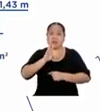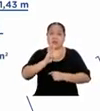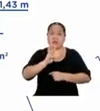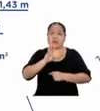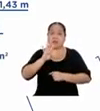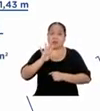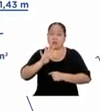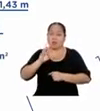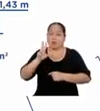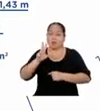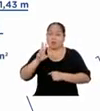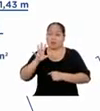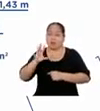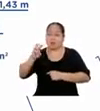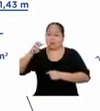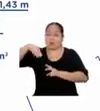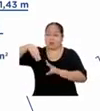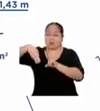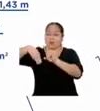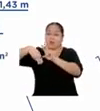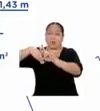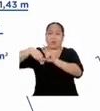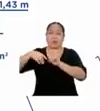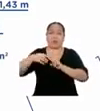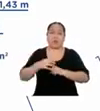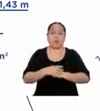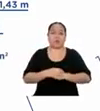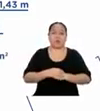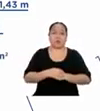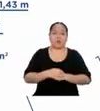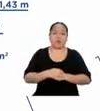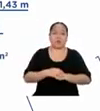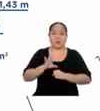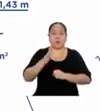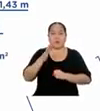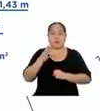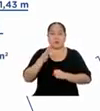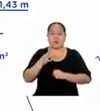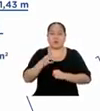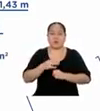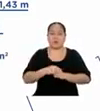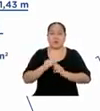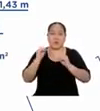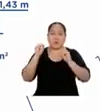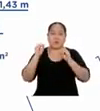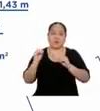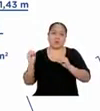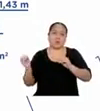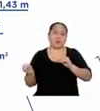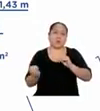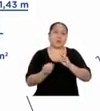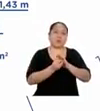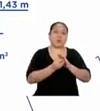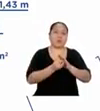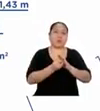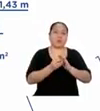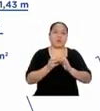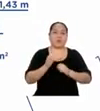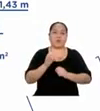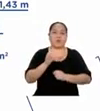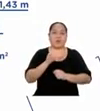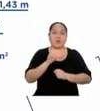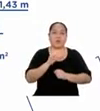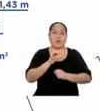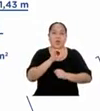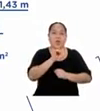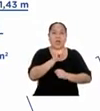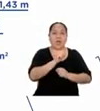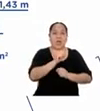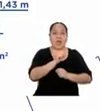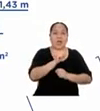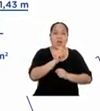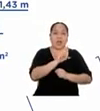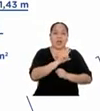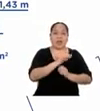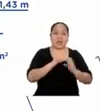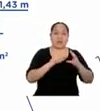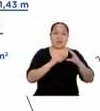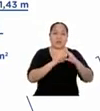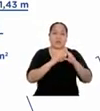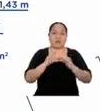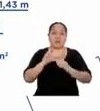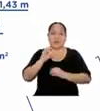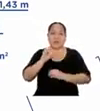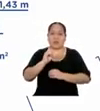0,6435 metros cuadrados. Y, aproximando el resultado al centésimo, nos da 0,64